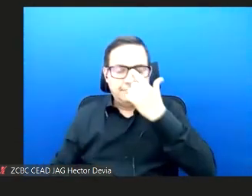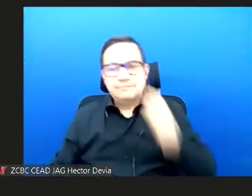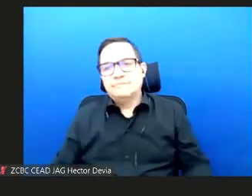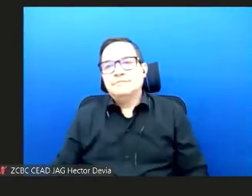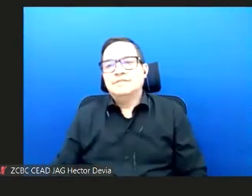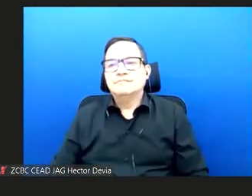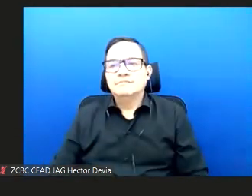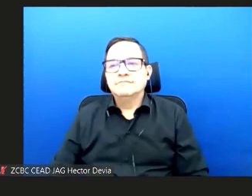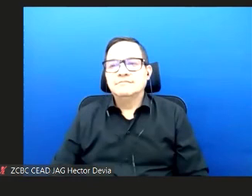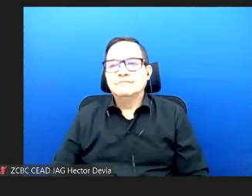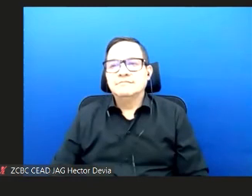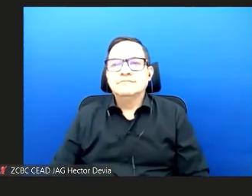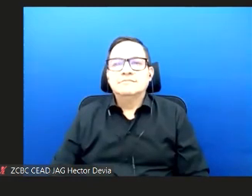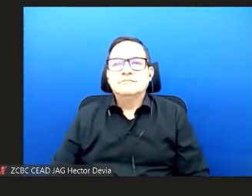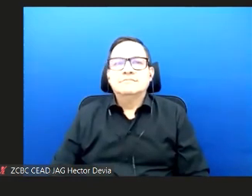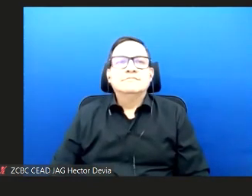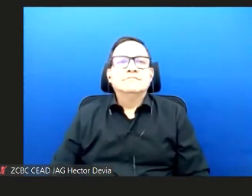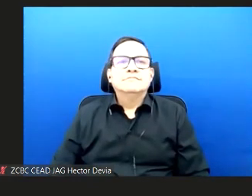Ahí.